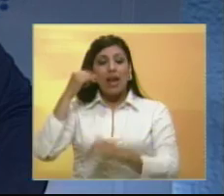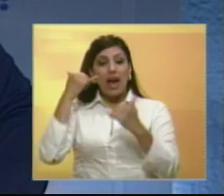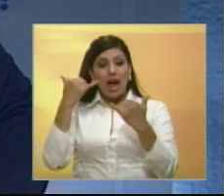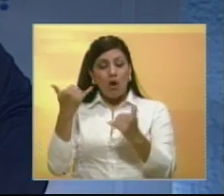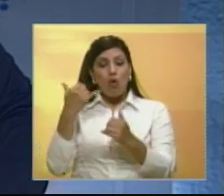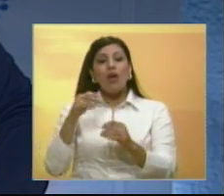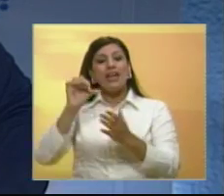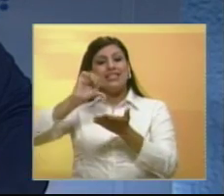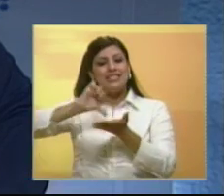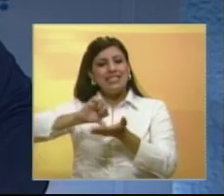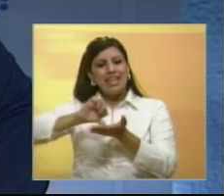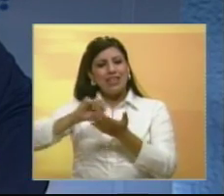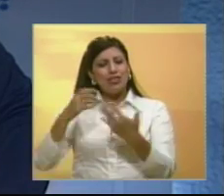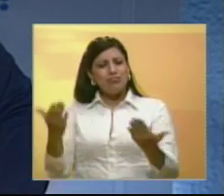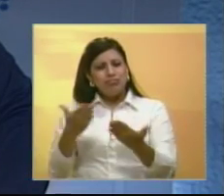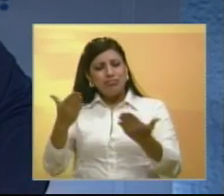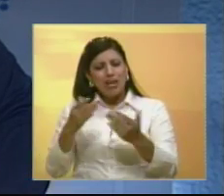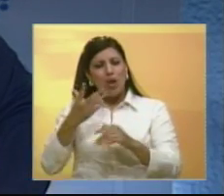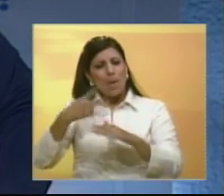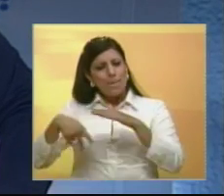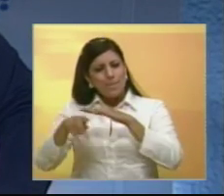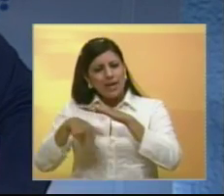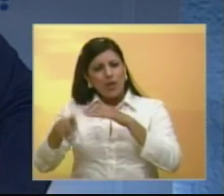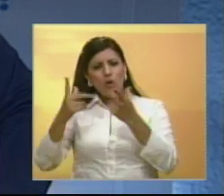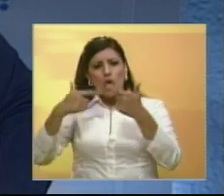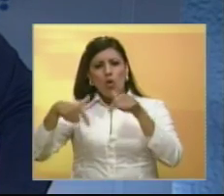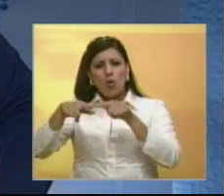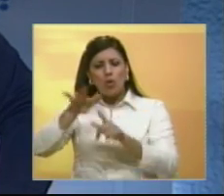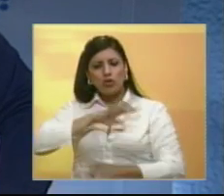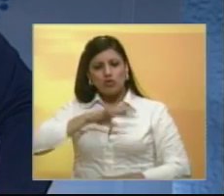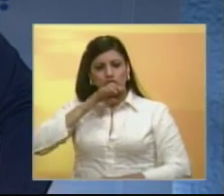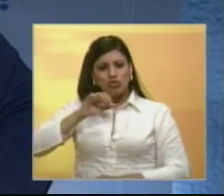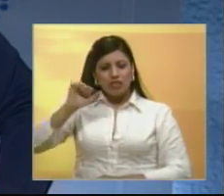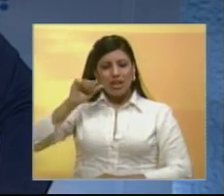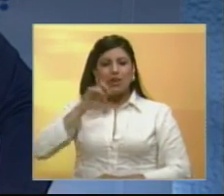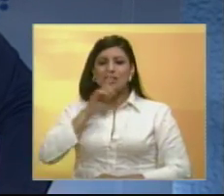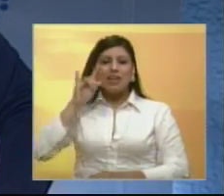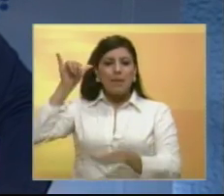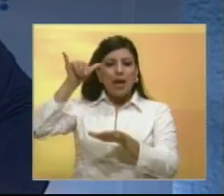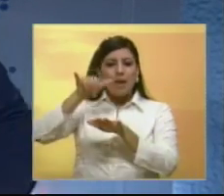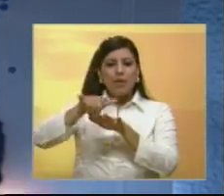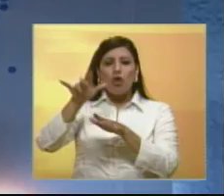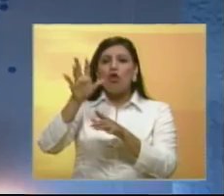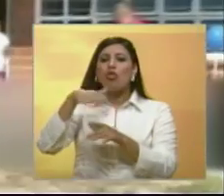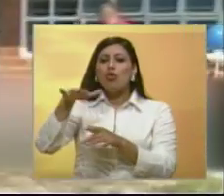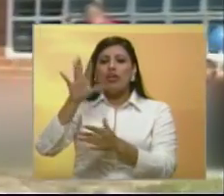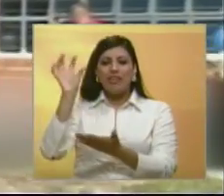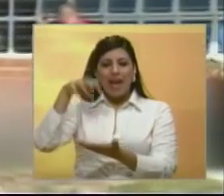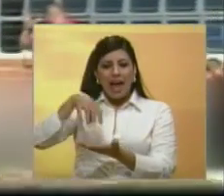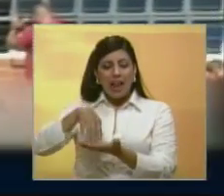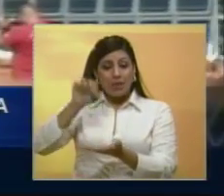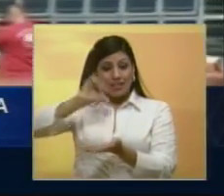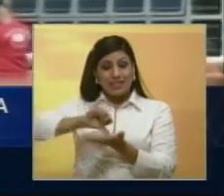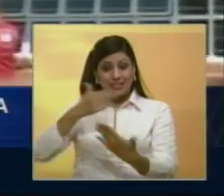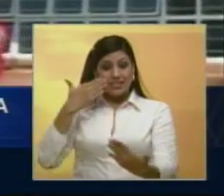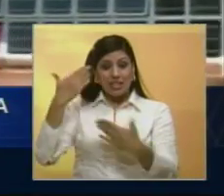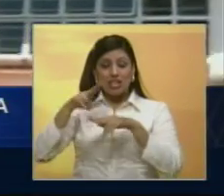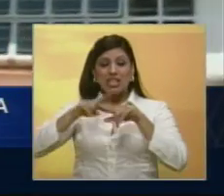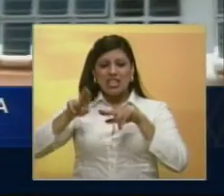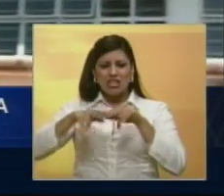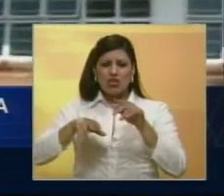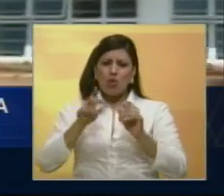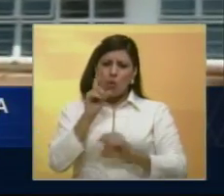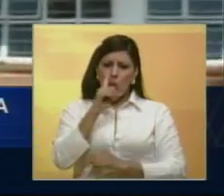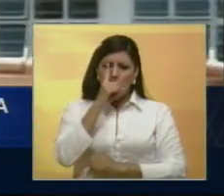centro de estimulación inicial ubicado en el urbanismo socialista Los Aviadores, en el estado de Aragua. El centro contará con niños entre